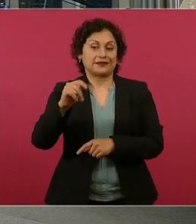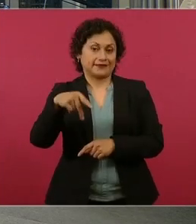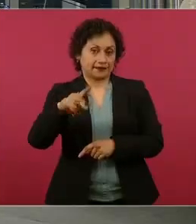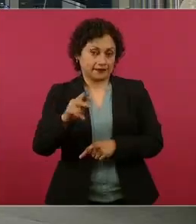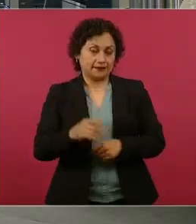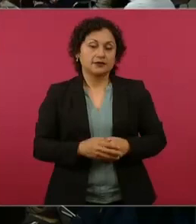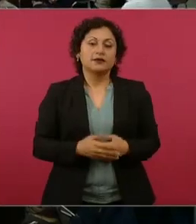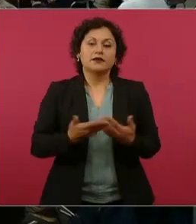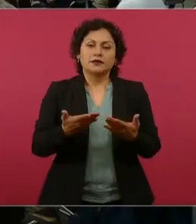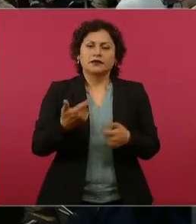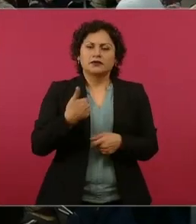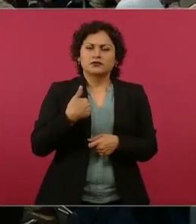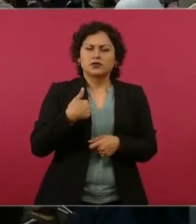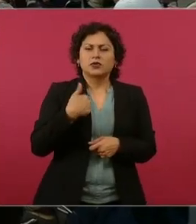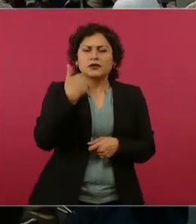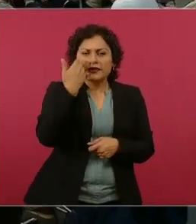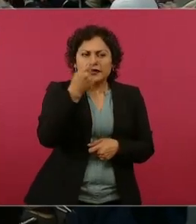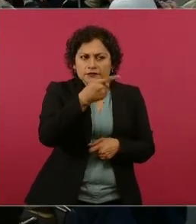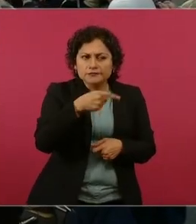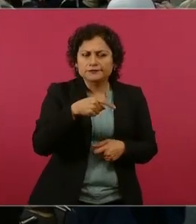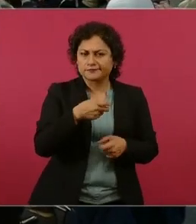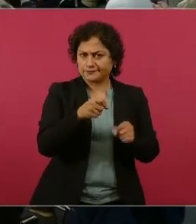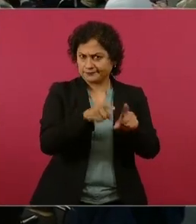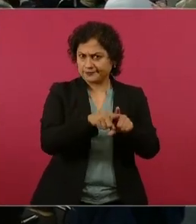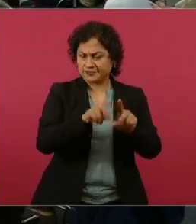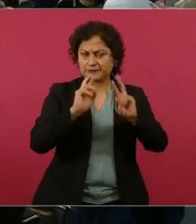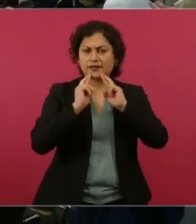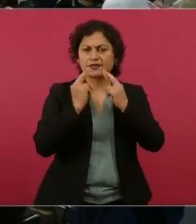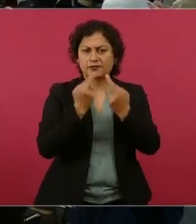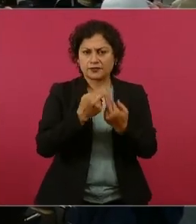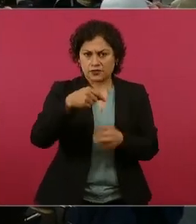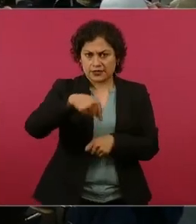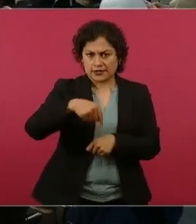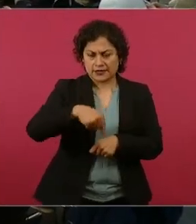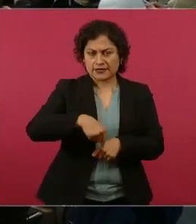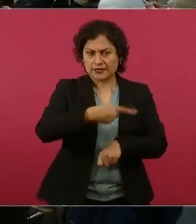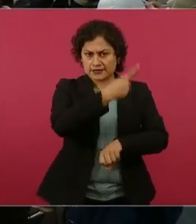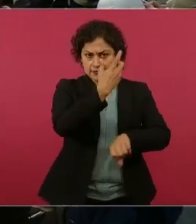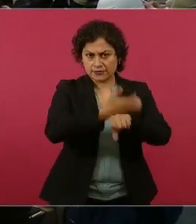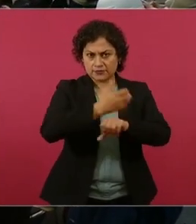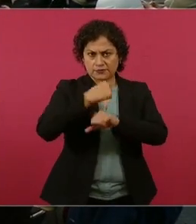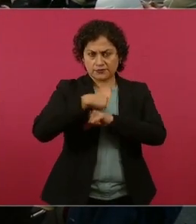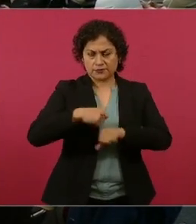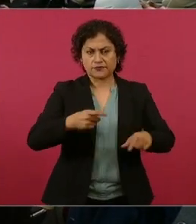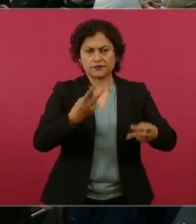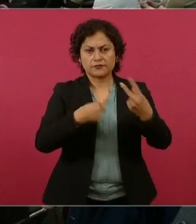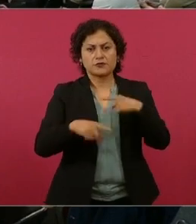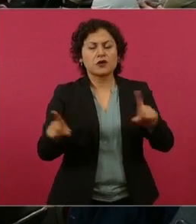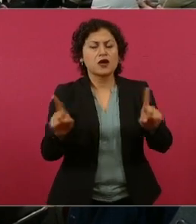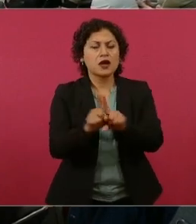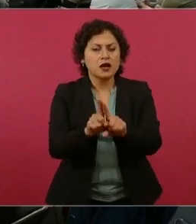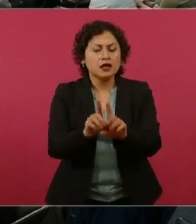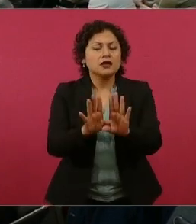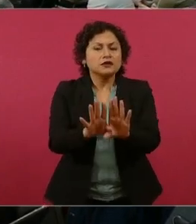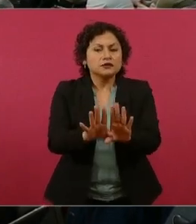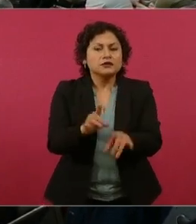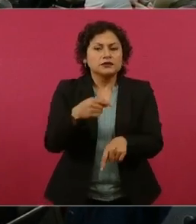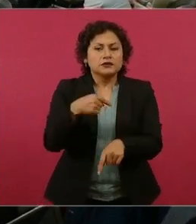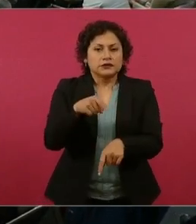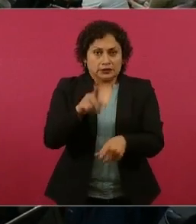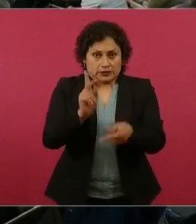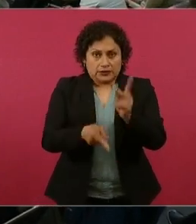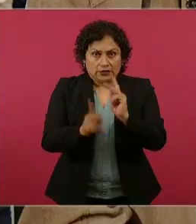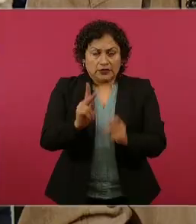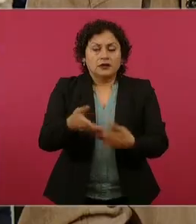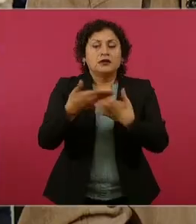poco sobre esta reunión que tuvo con funcionarios de Estados Unidos aquí en Palacio Nacional, se habló sobre la apertura del Laboratorio de